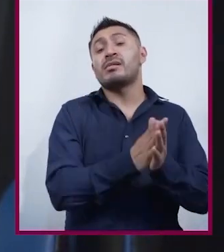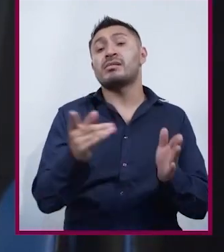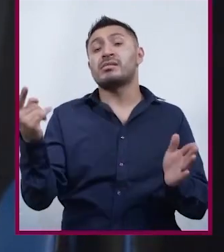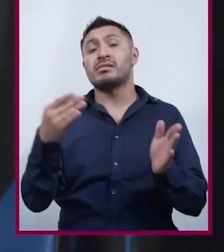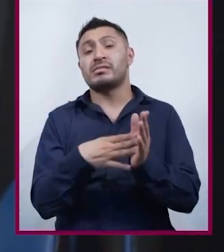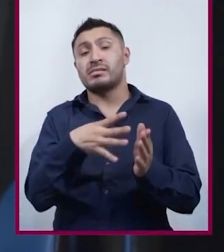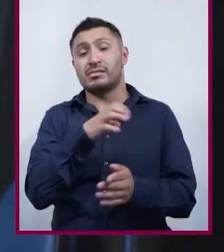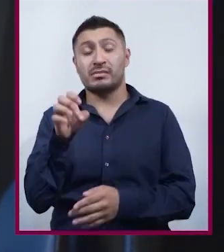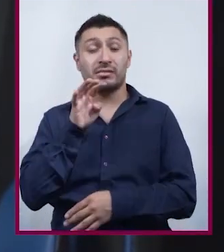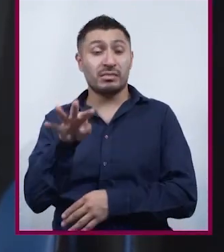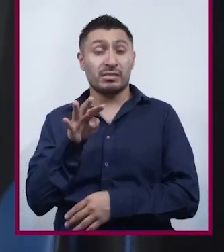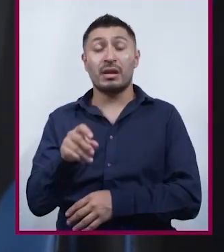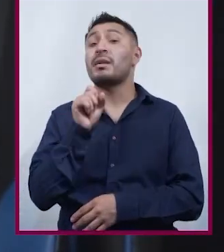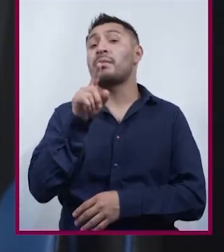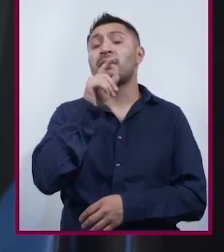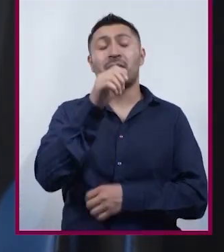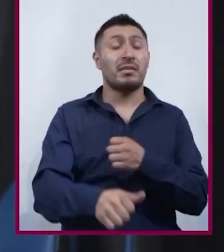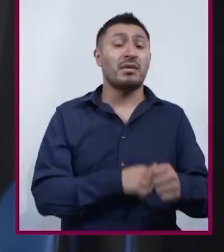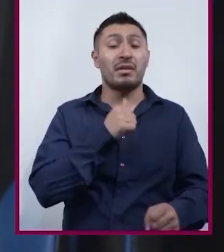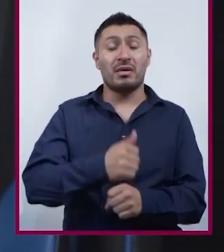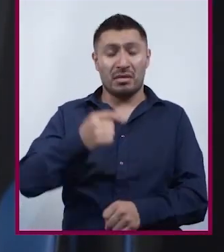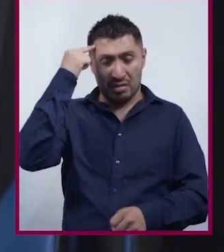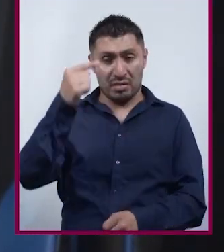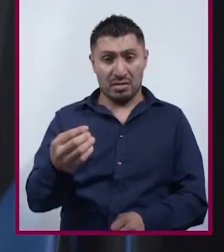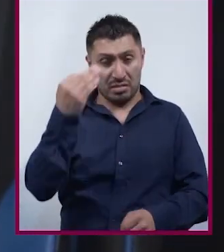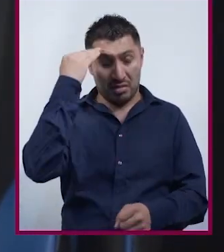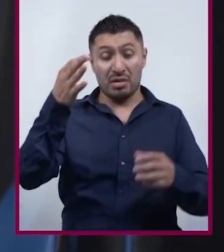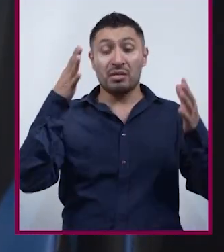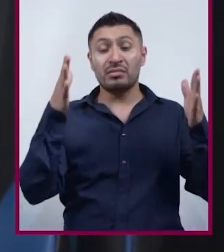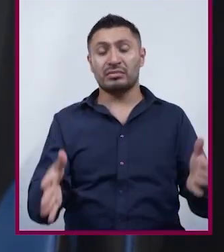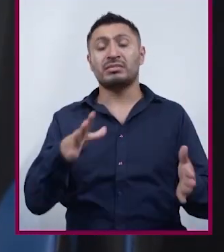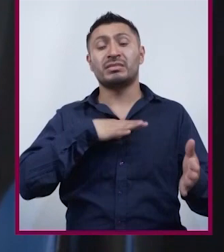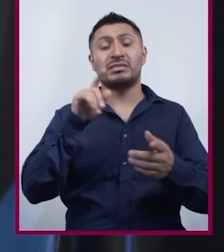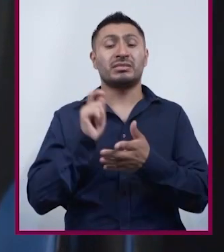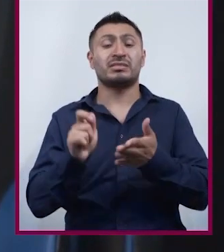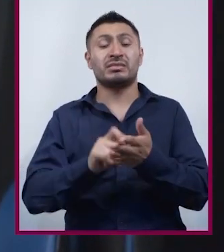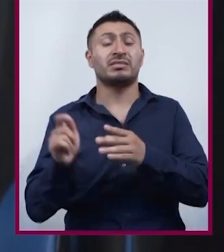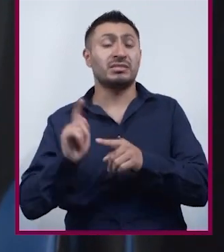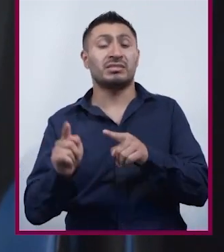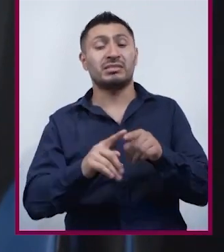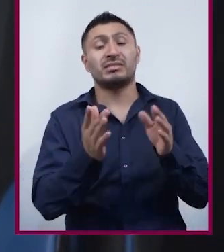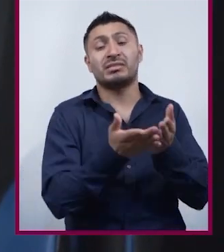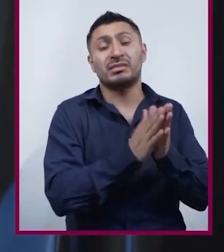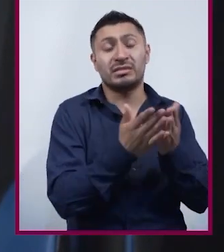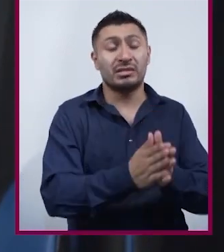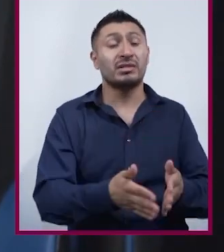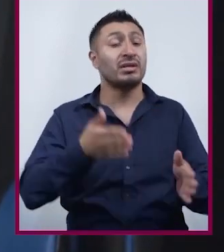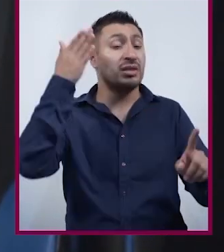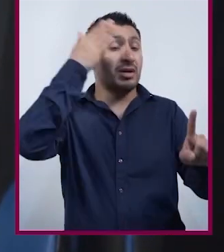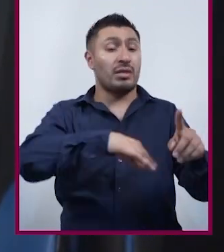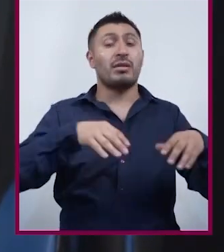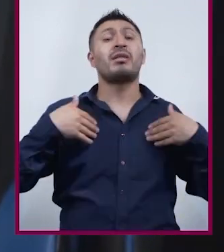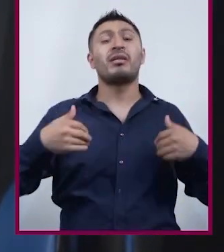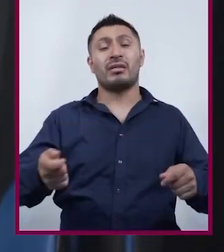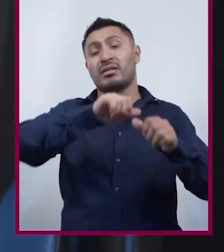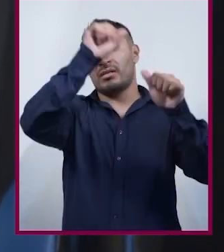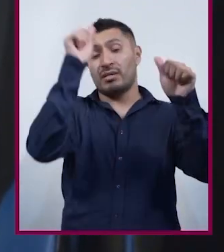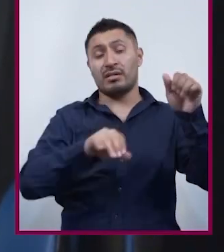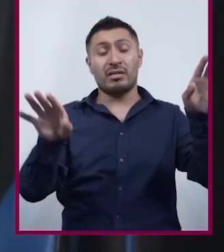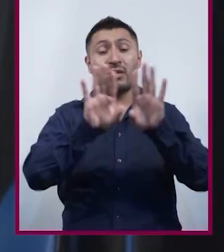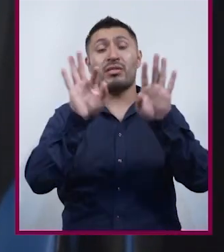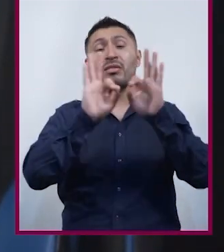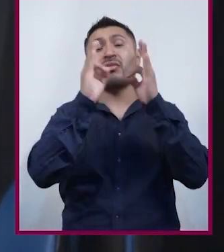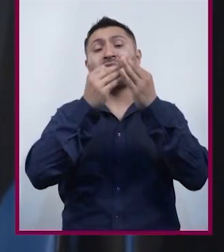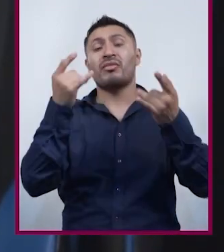1919. Años en los que escribió varios libros filosóficos enfocados a entender al arte como un motor de